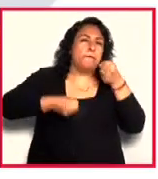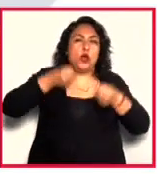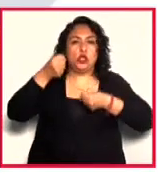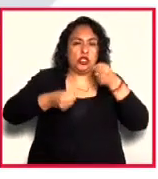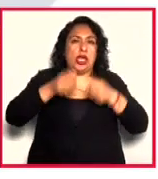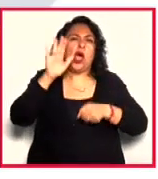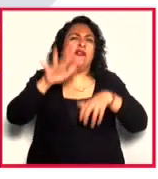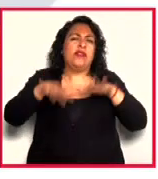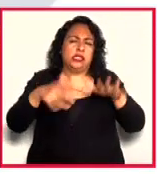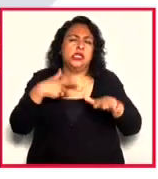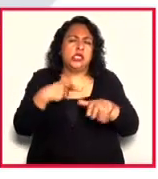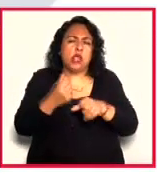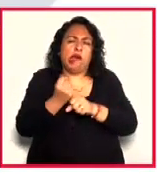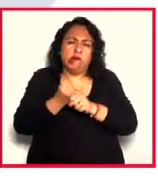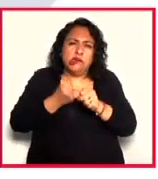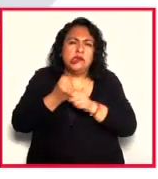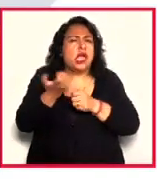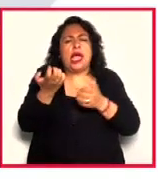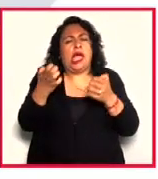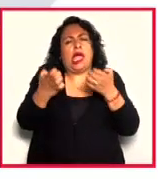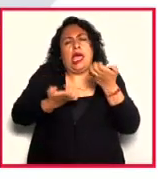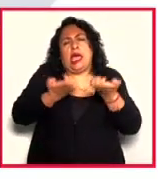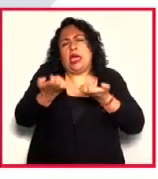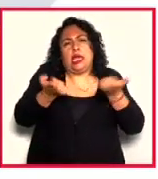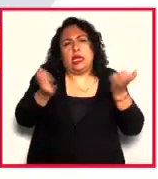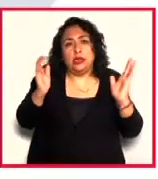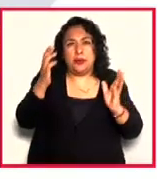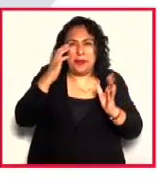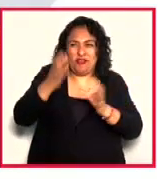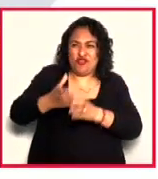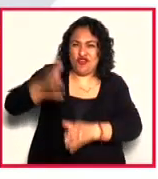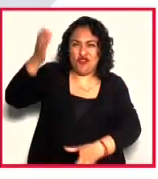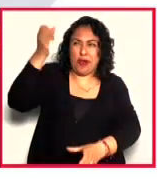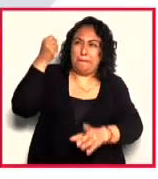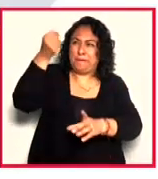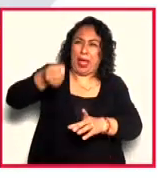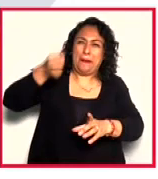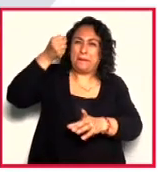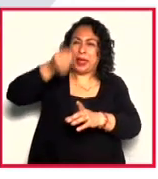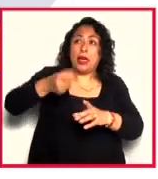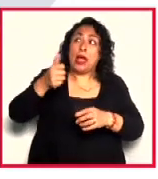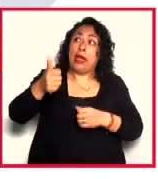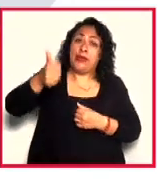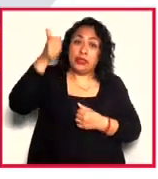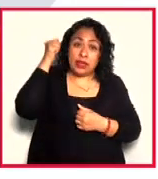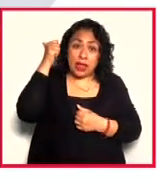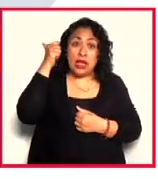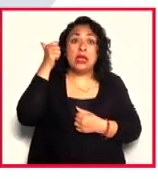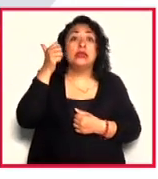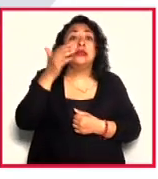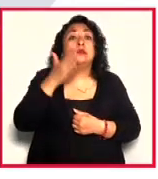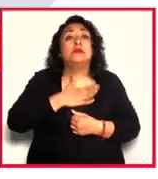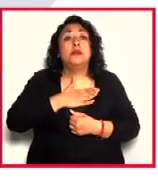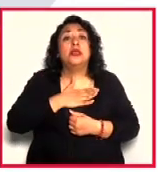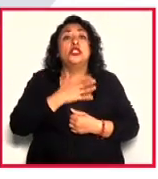ejercicio, pero ahí está el costal que tú mencionabas, y atrás pues mis juguetes favoritos, que son mis